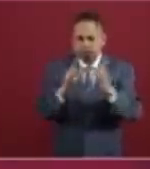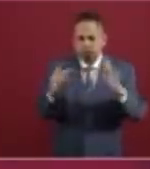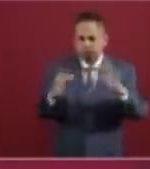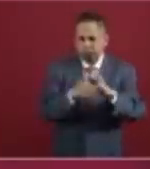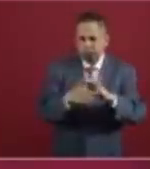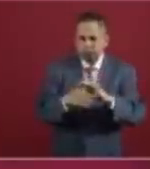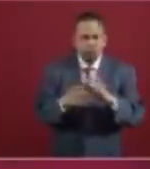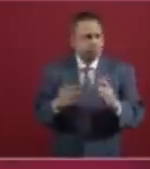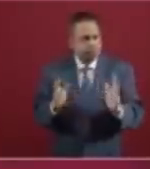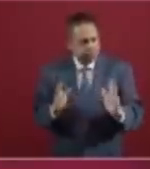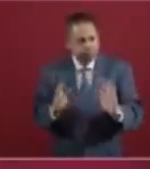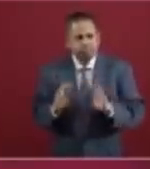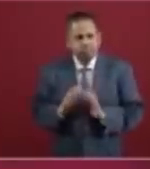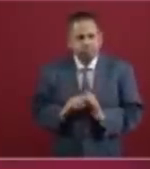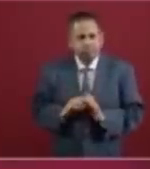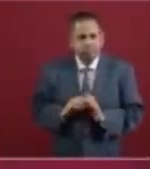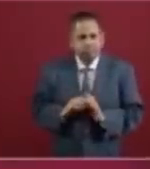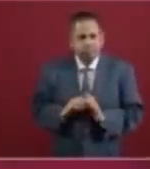como hay